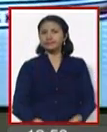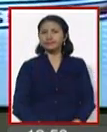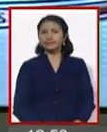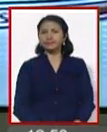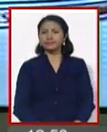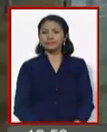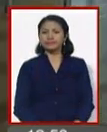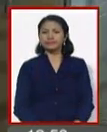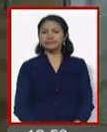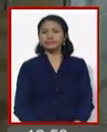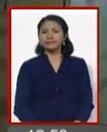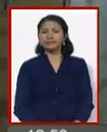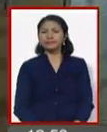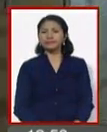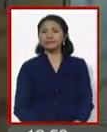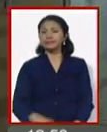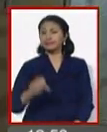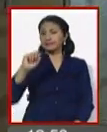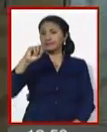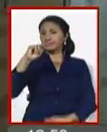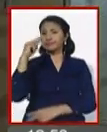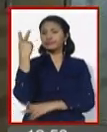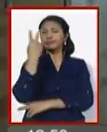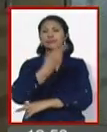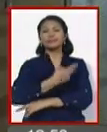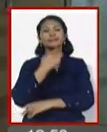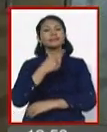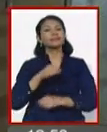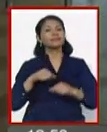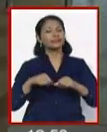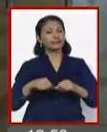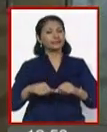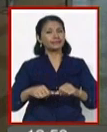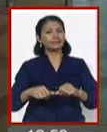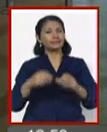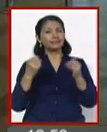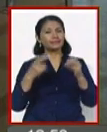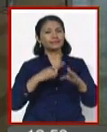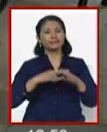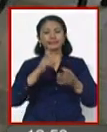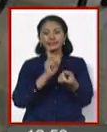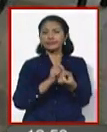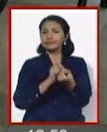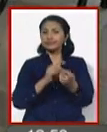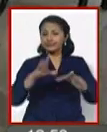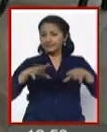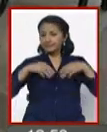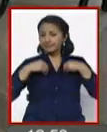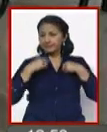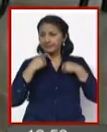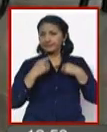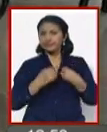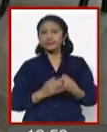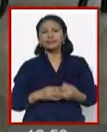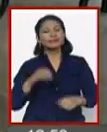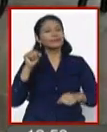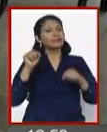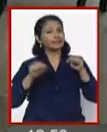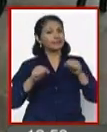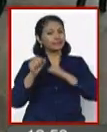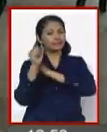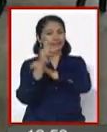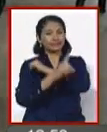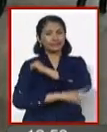medidas. Segundo día de paro y son varias las repercusiones. Los médicos que acataron esta medida podrían